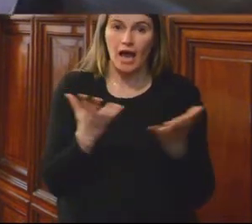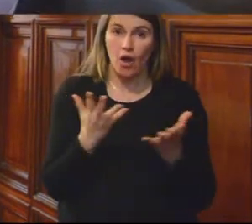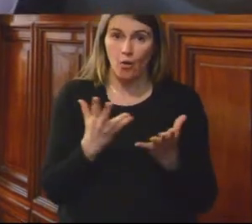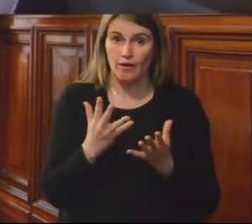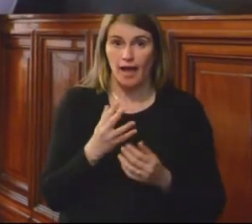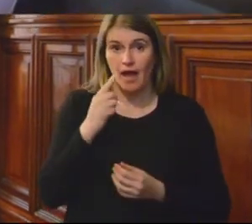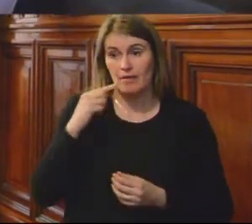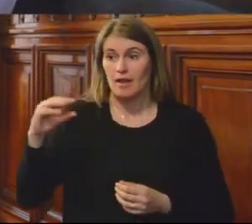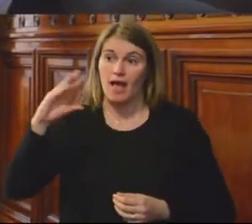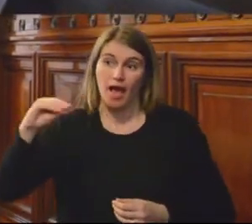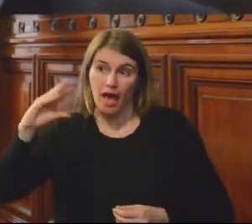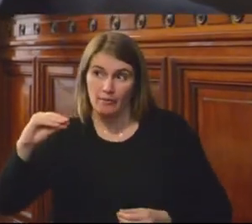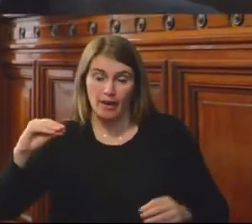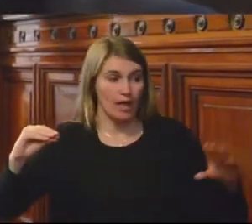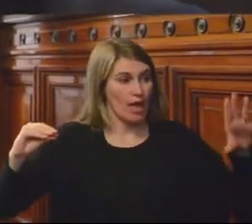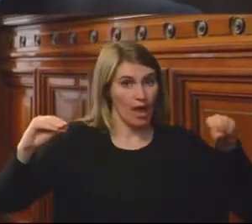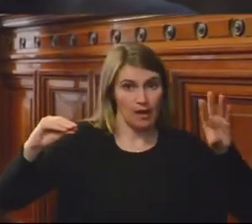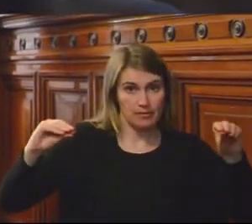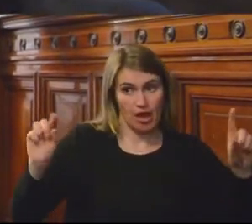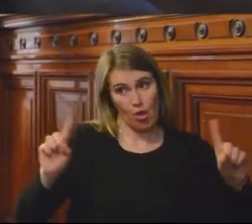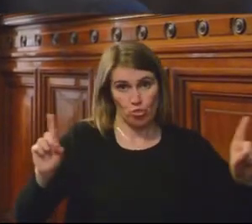partes, hasta por